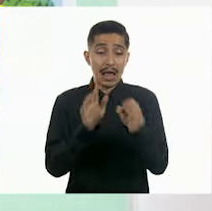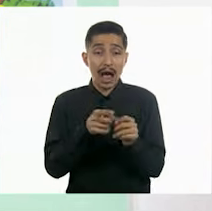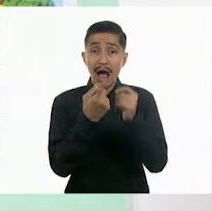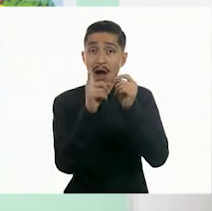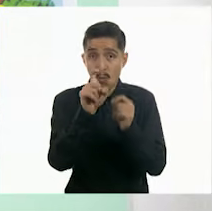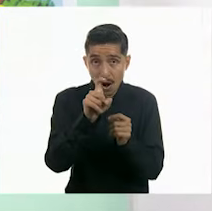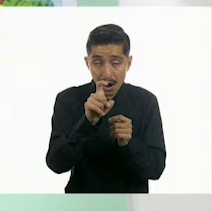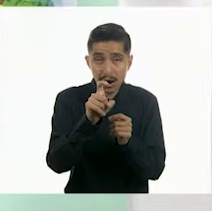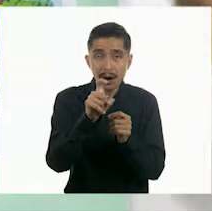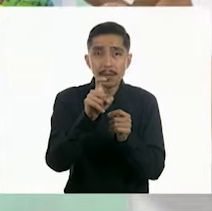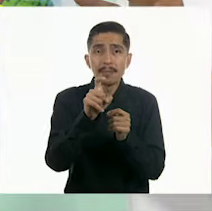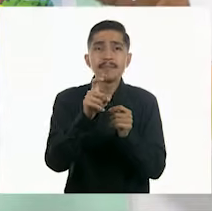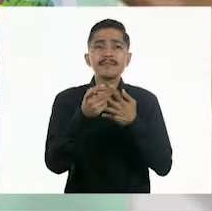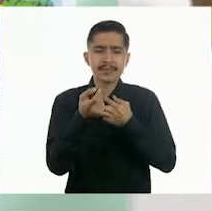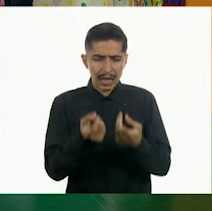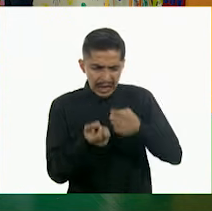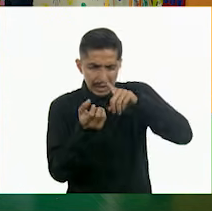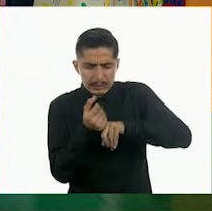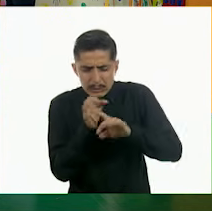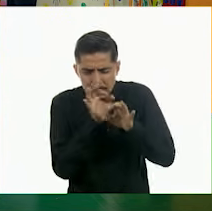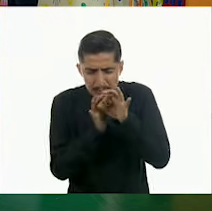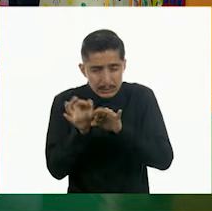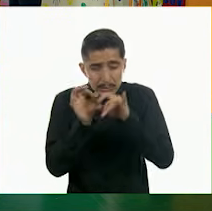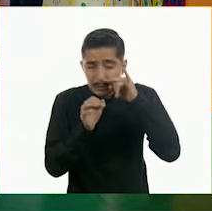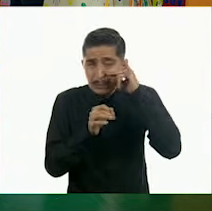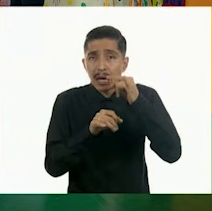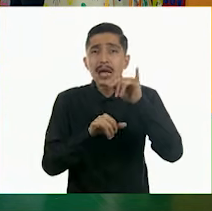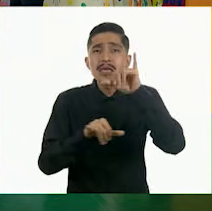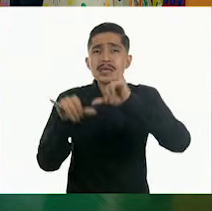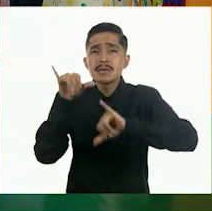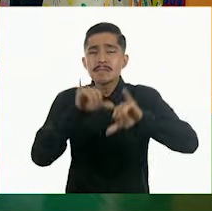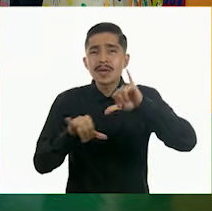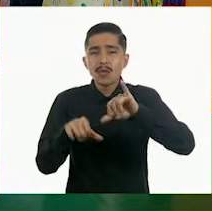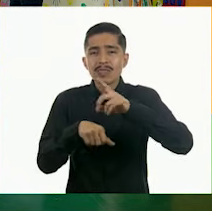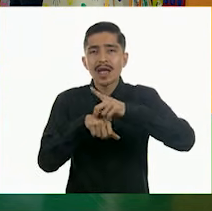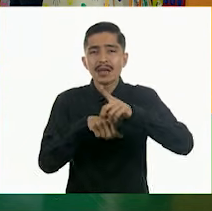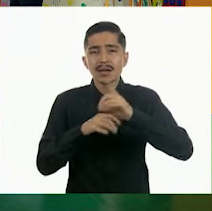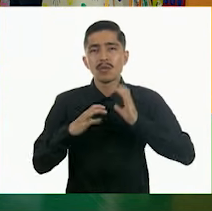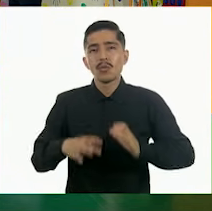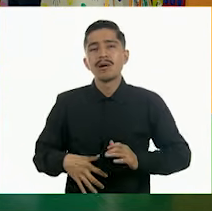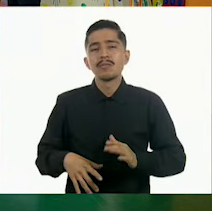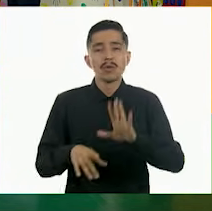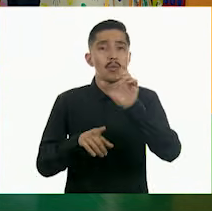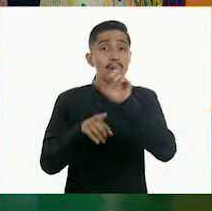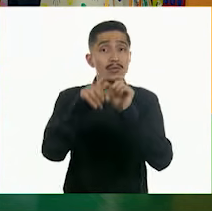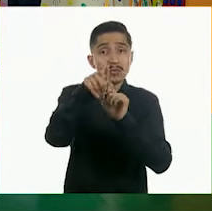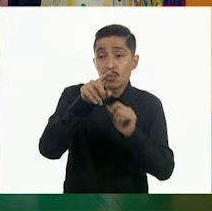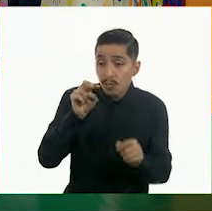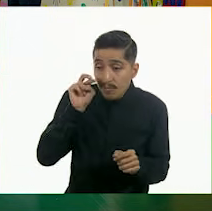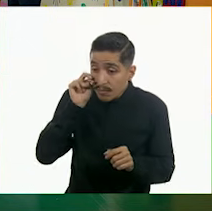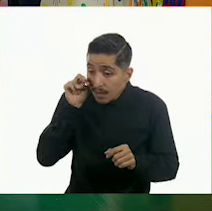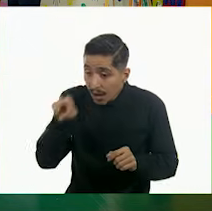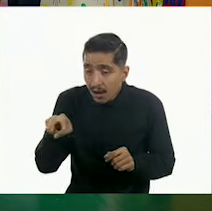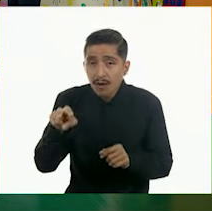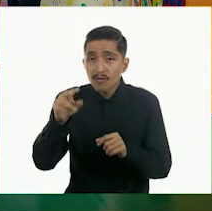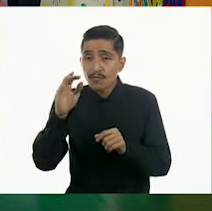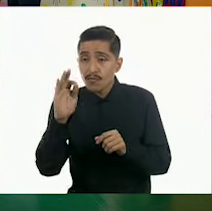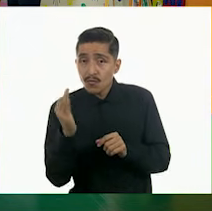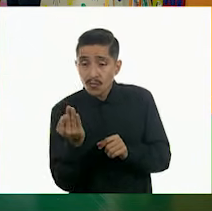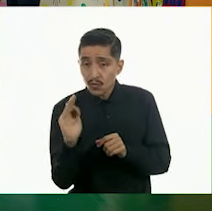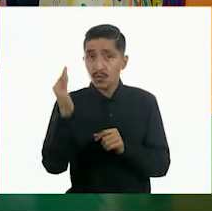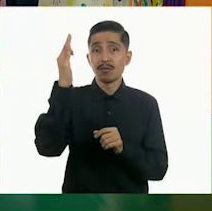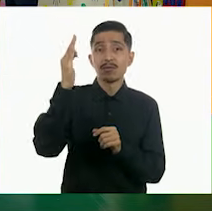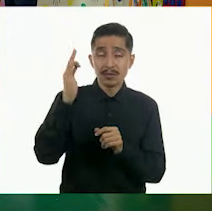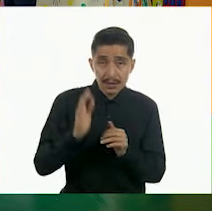pueden contener no solo microorganismos, sino también químicos que nos van a dañar. Cuando tú veas frutas,